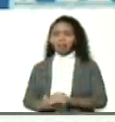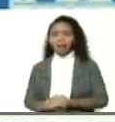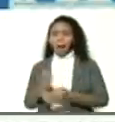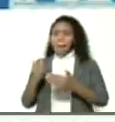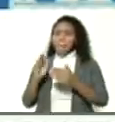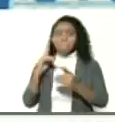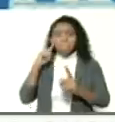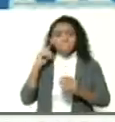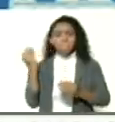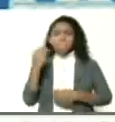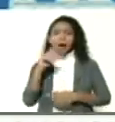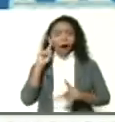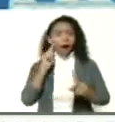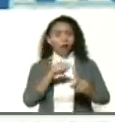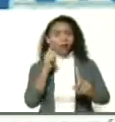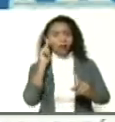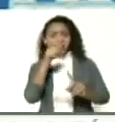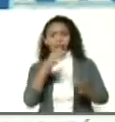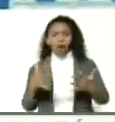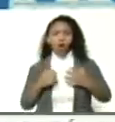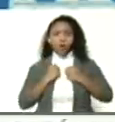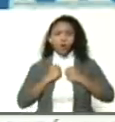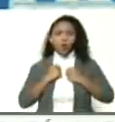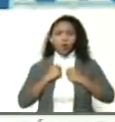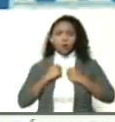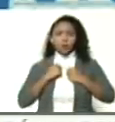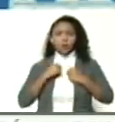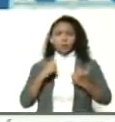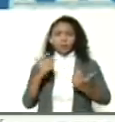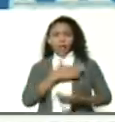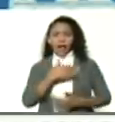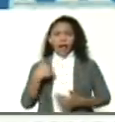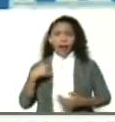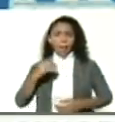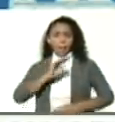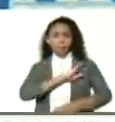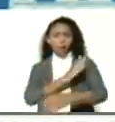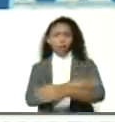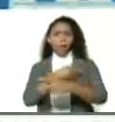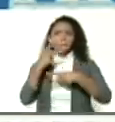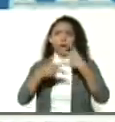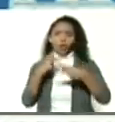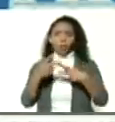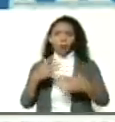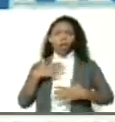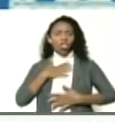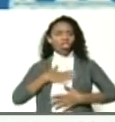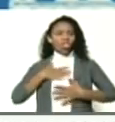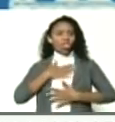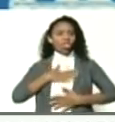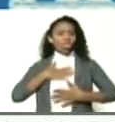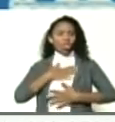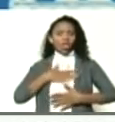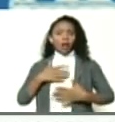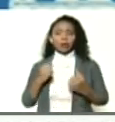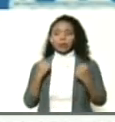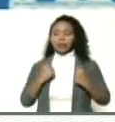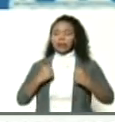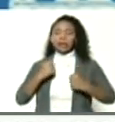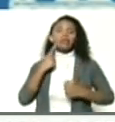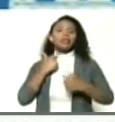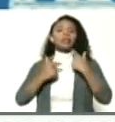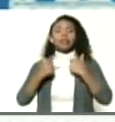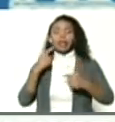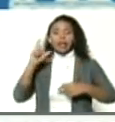allá del egoísmo perverso de solamente querer el poder político para satisfacer las ansias de